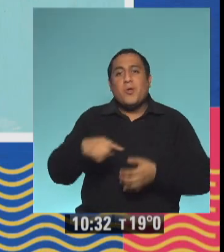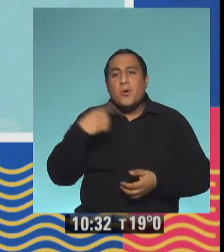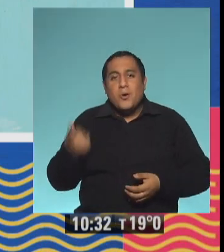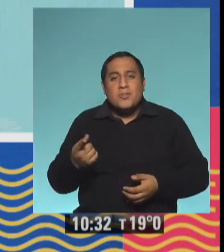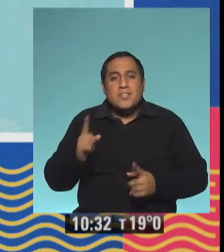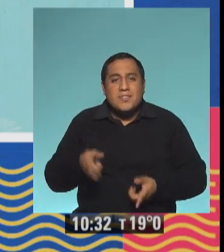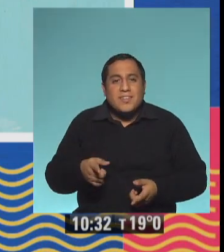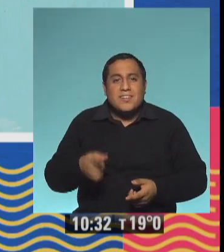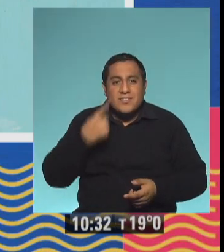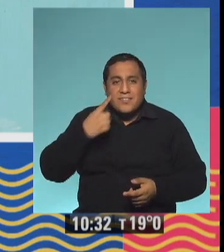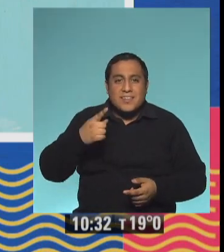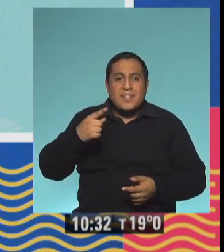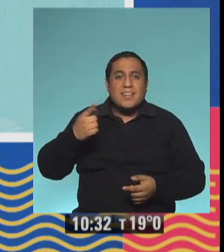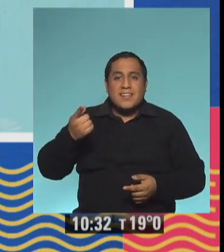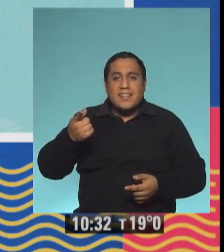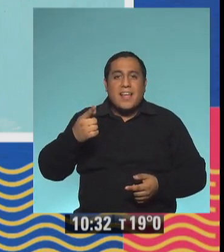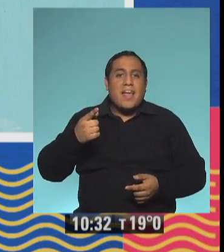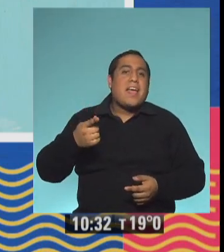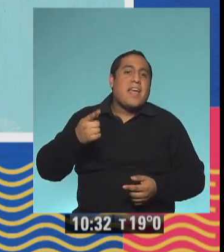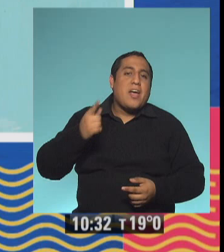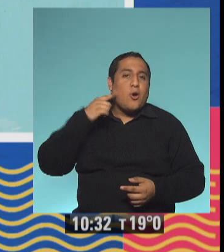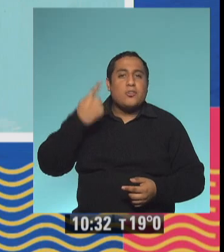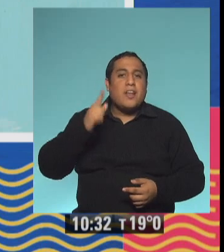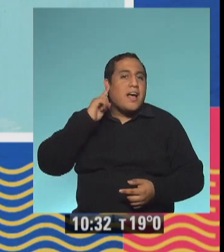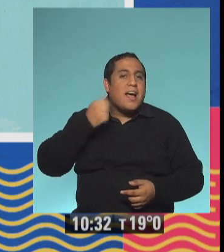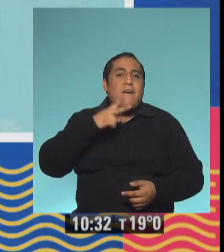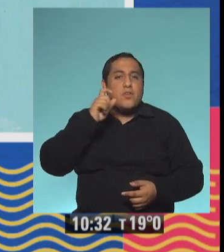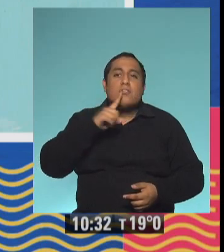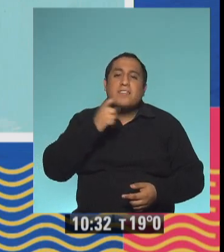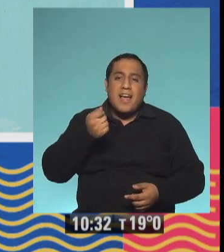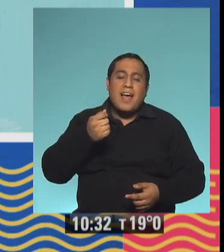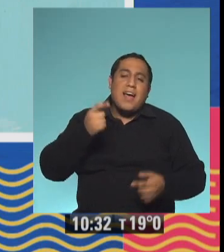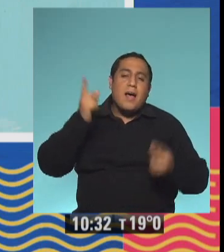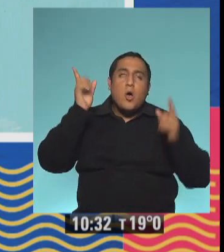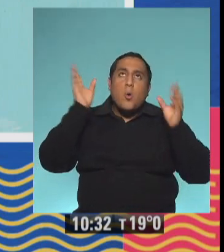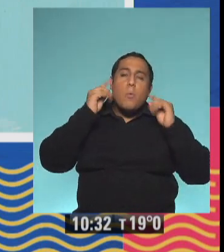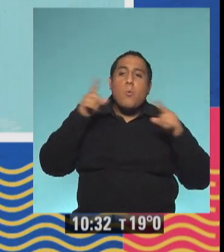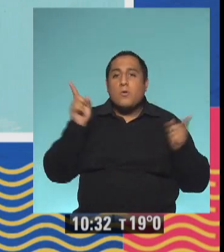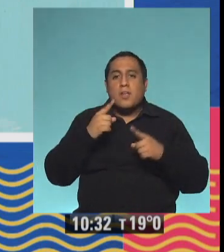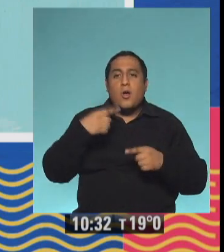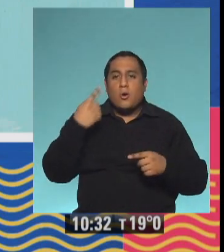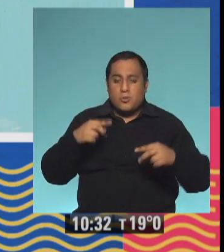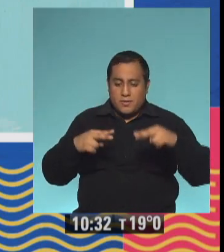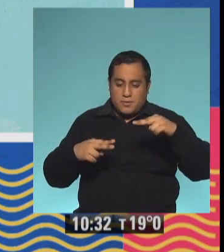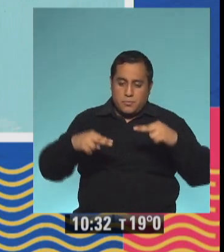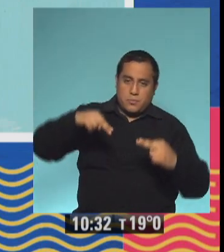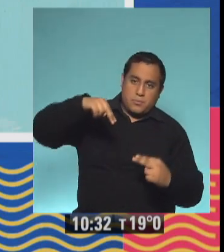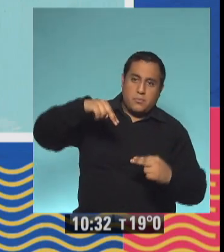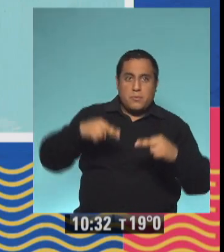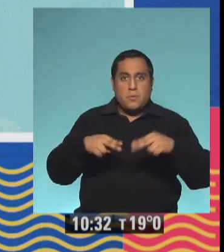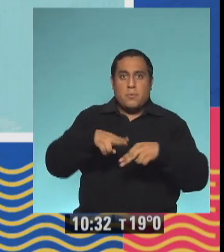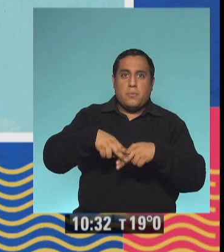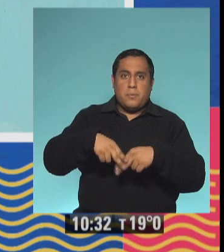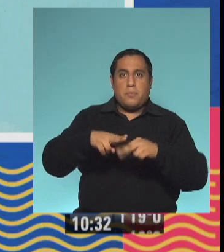dibujar. Hay uno que está... La gaviota está escuchando música. Sí. Después les hizo un subibaja. Todas cosas que inventó